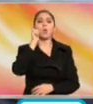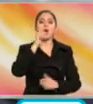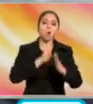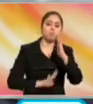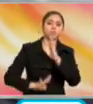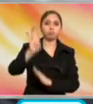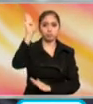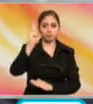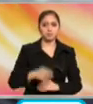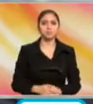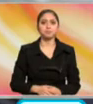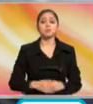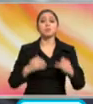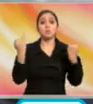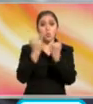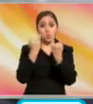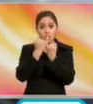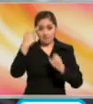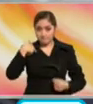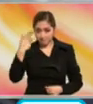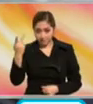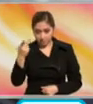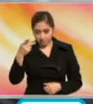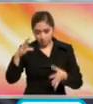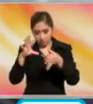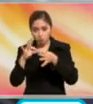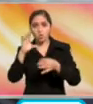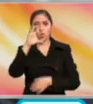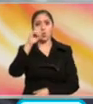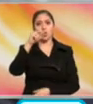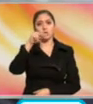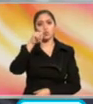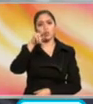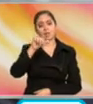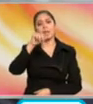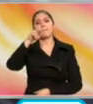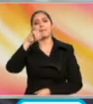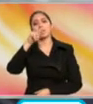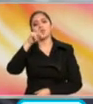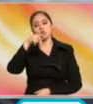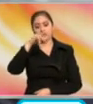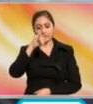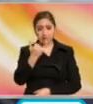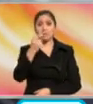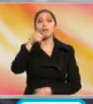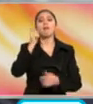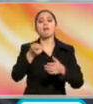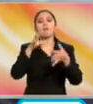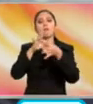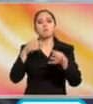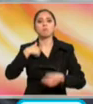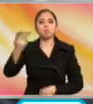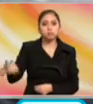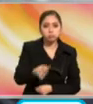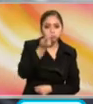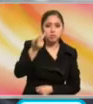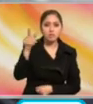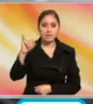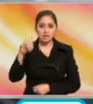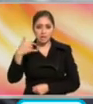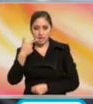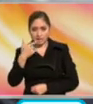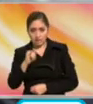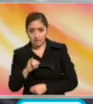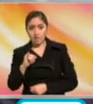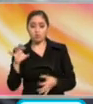consulta Mitofsky también refleja y coincide con esta encuesta que realizó el propio INEGI en